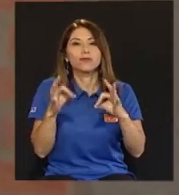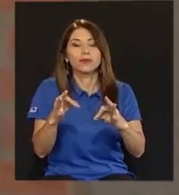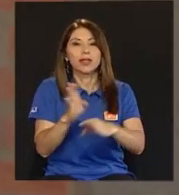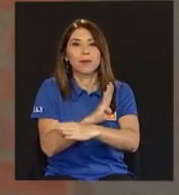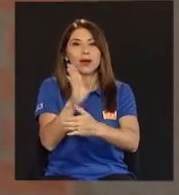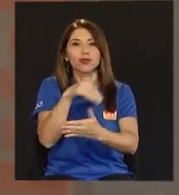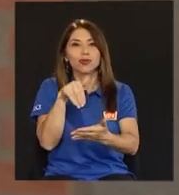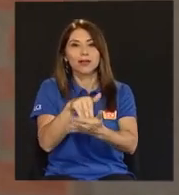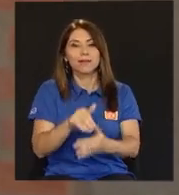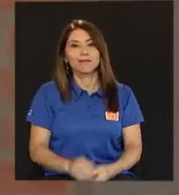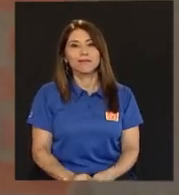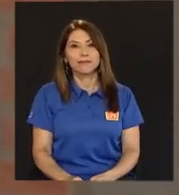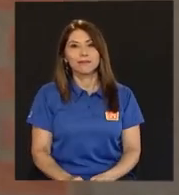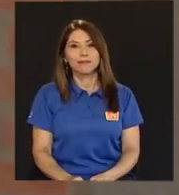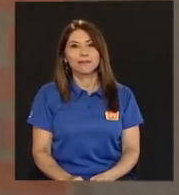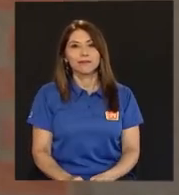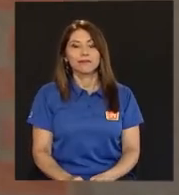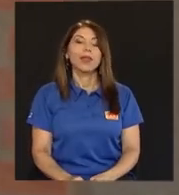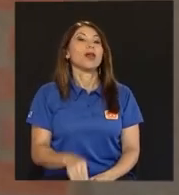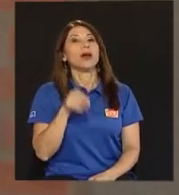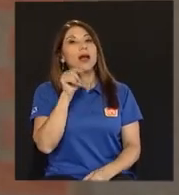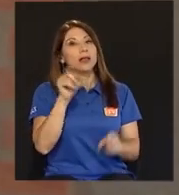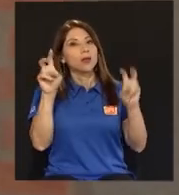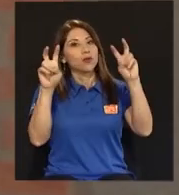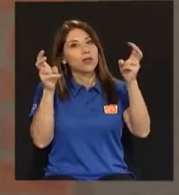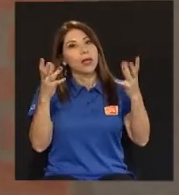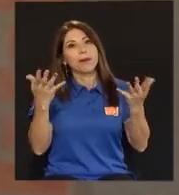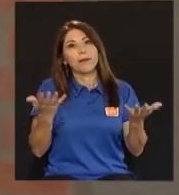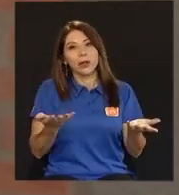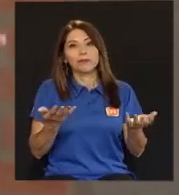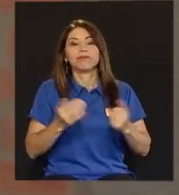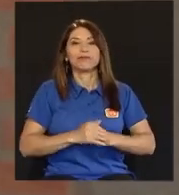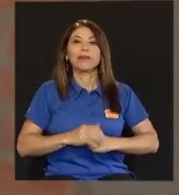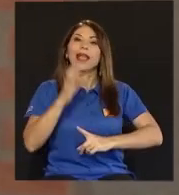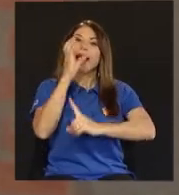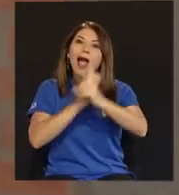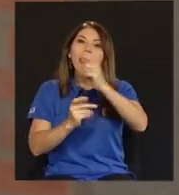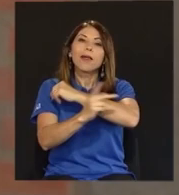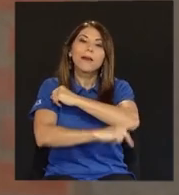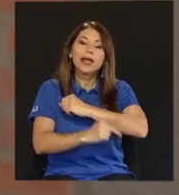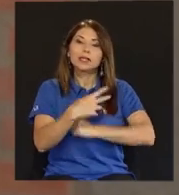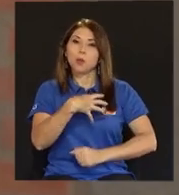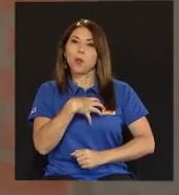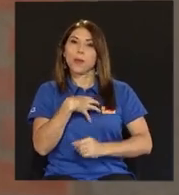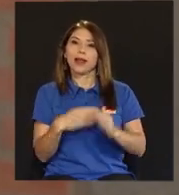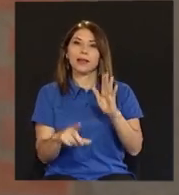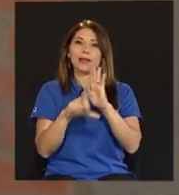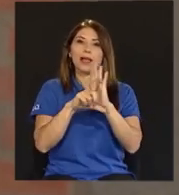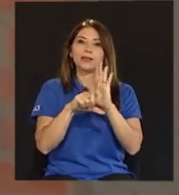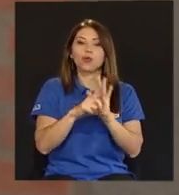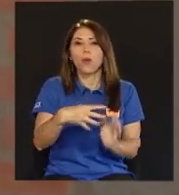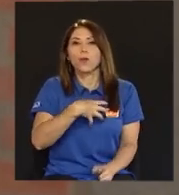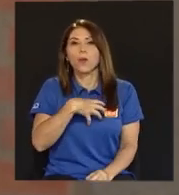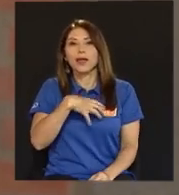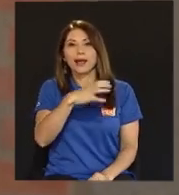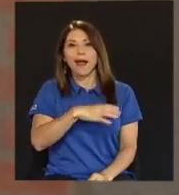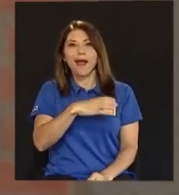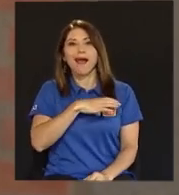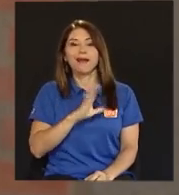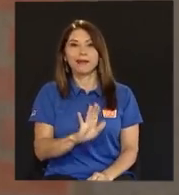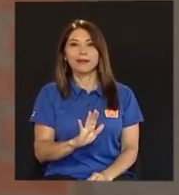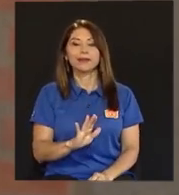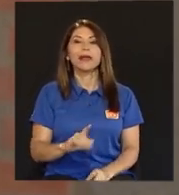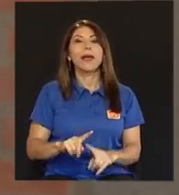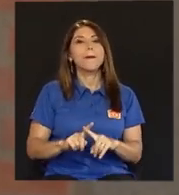tema, de alguna manera, cada país tiene su legislación y sus aspectos, pero si